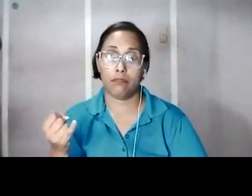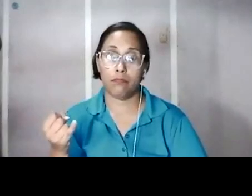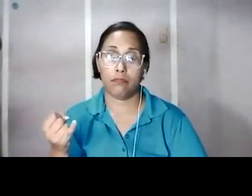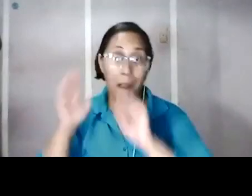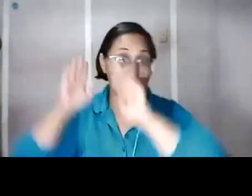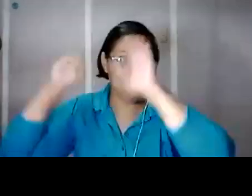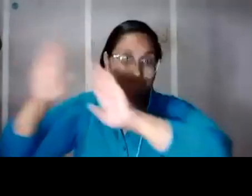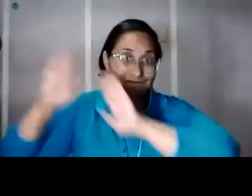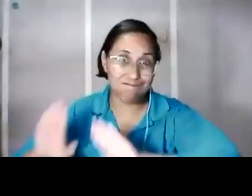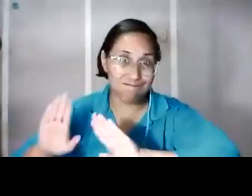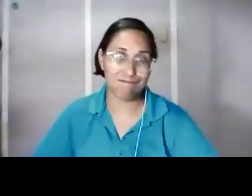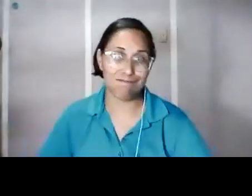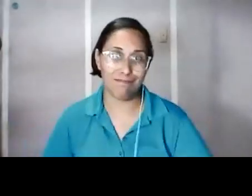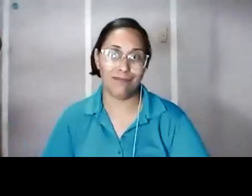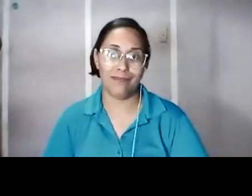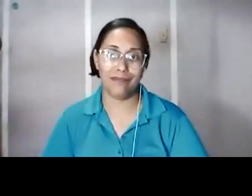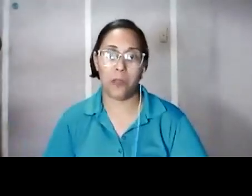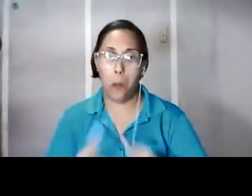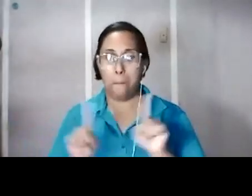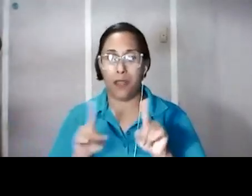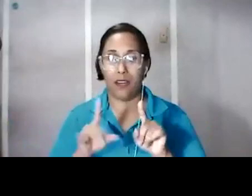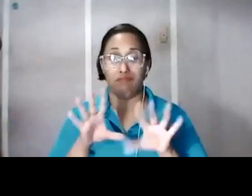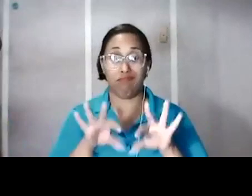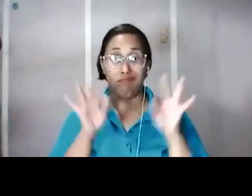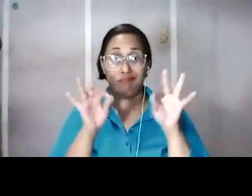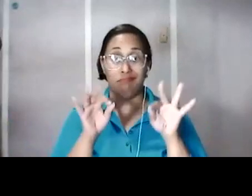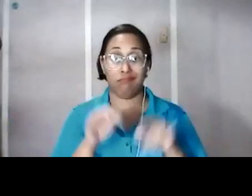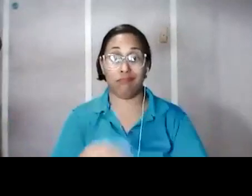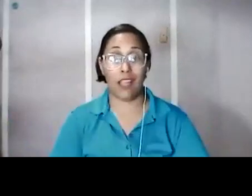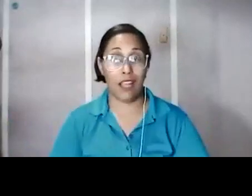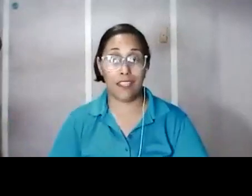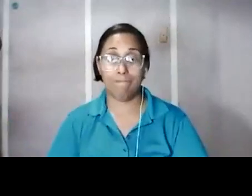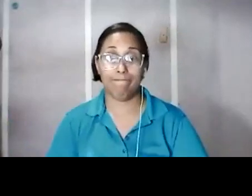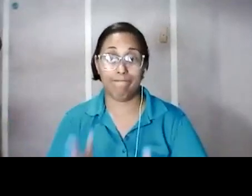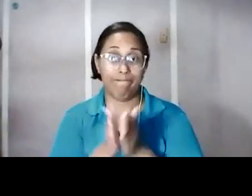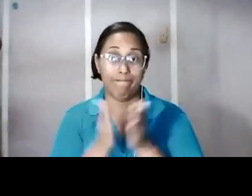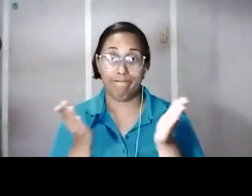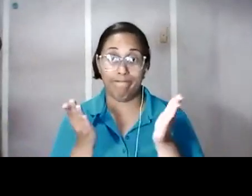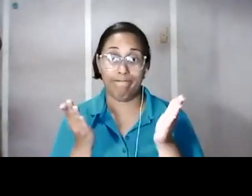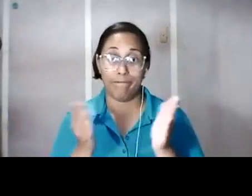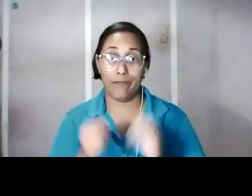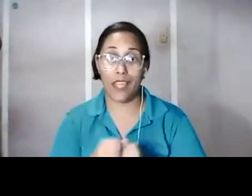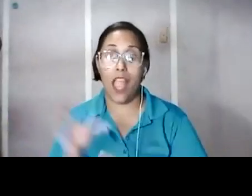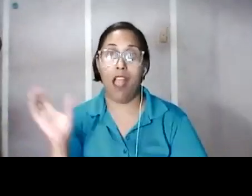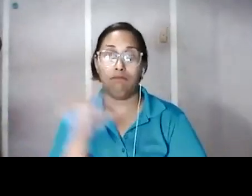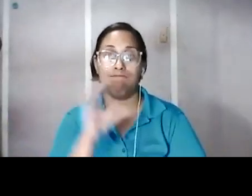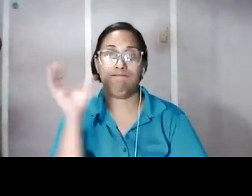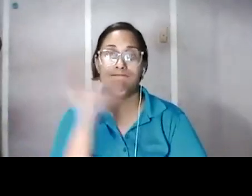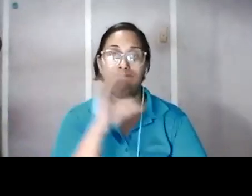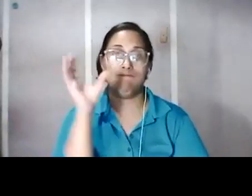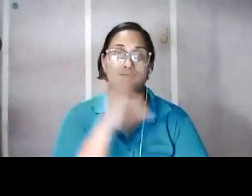¡bingo! Pero no me aparece el libro de novedades. Y he buscado,